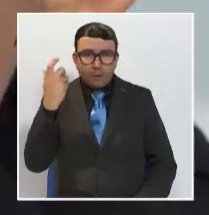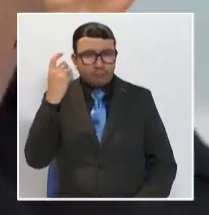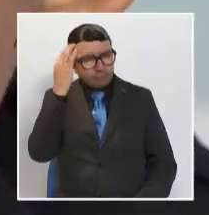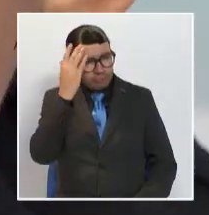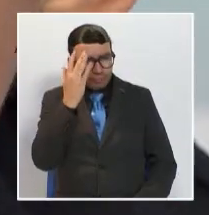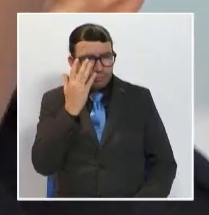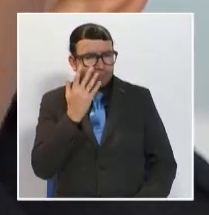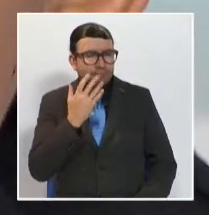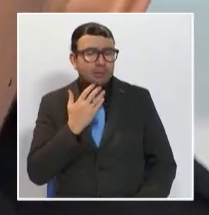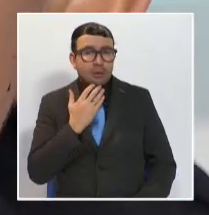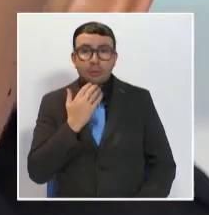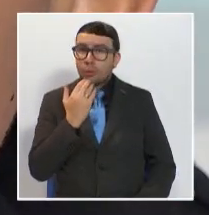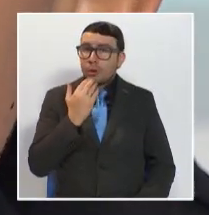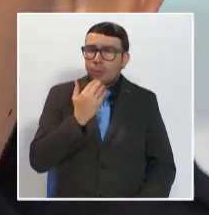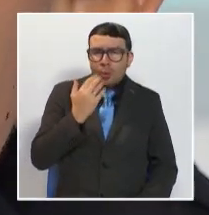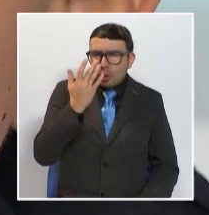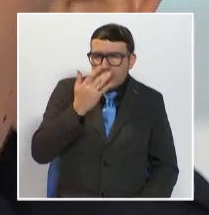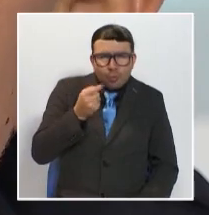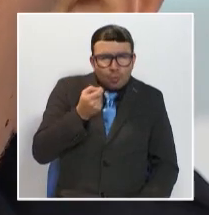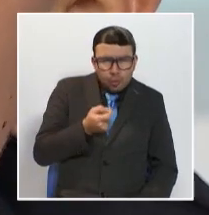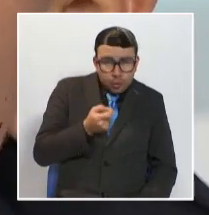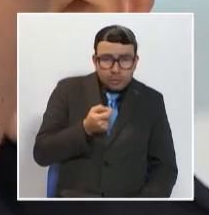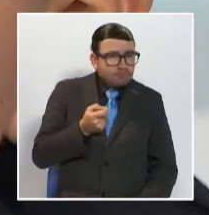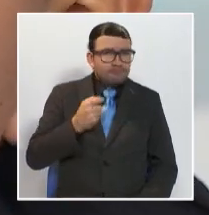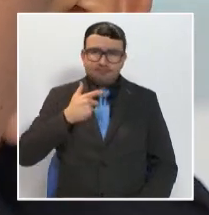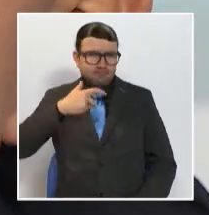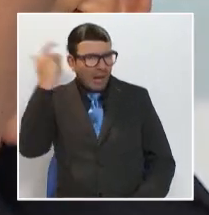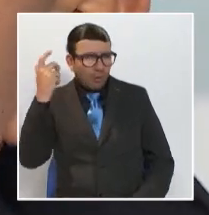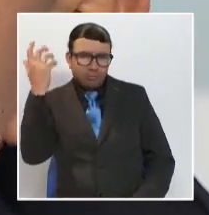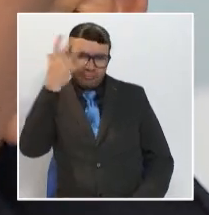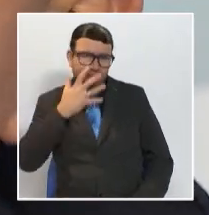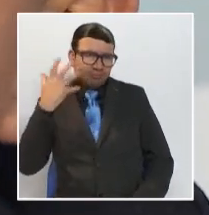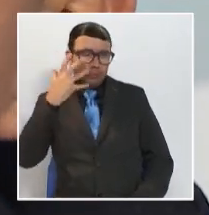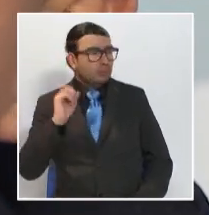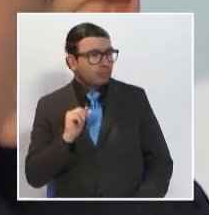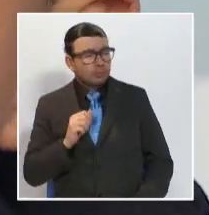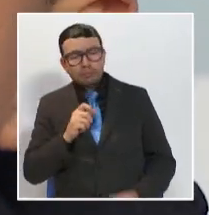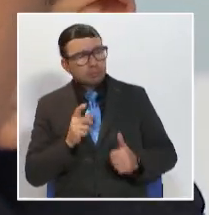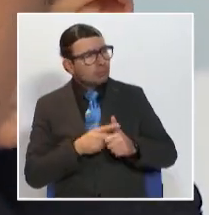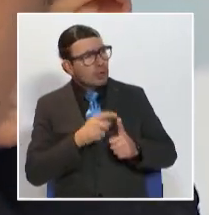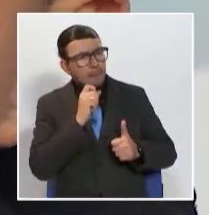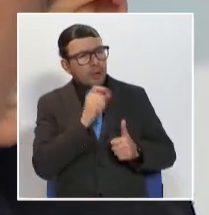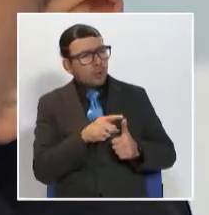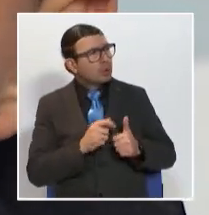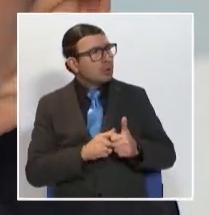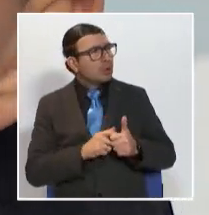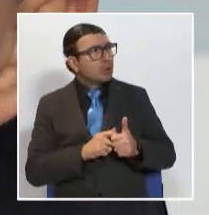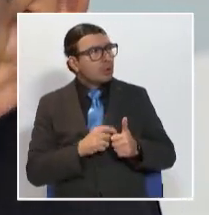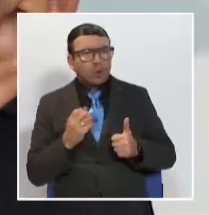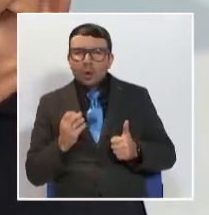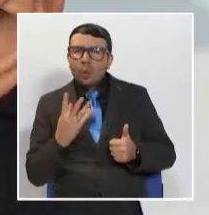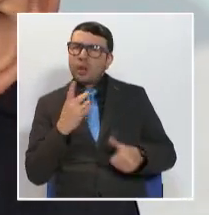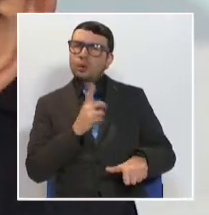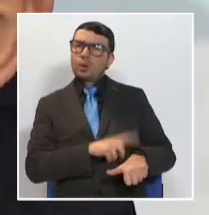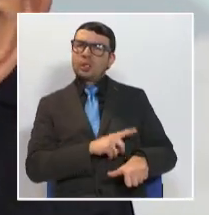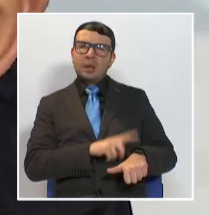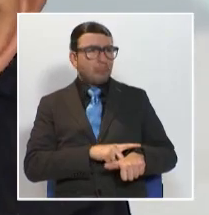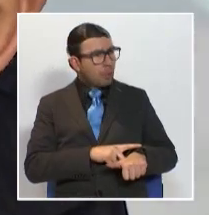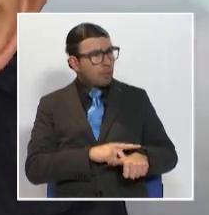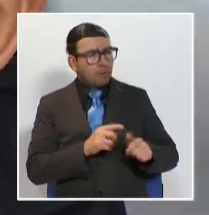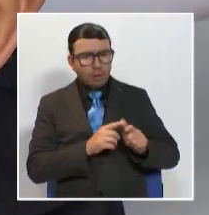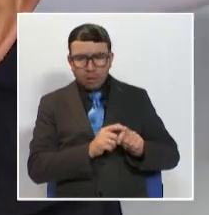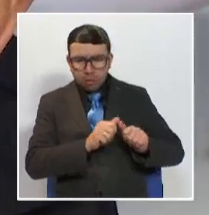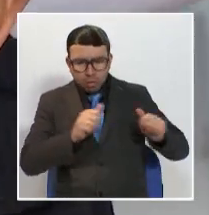el pigmento totalmente. ¿Qué le preguntaría uno al paciente? Primero, ¿en cuánto tiempo se desarrolló ese vitiligo? ¿En